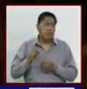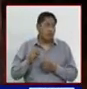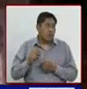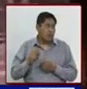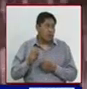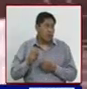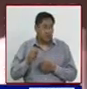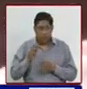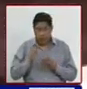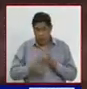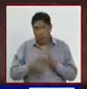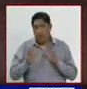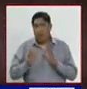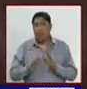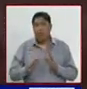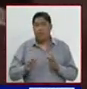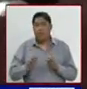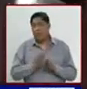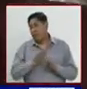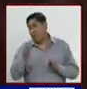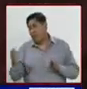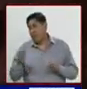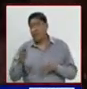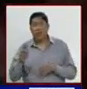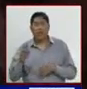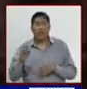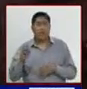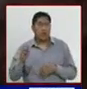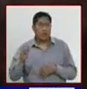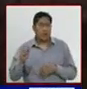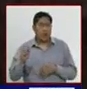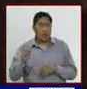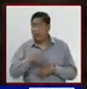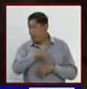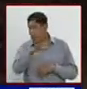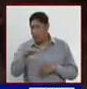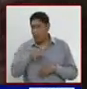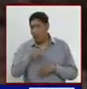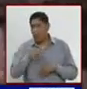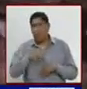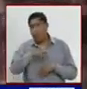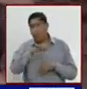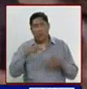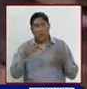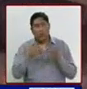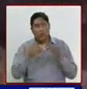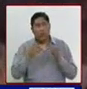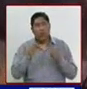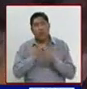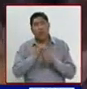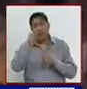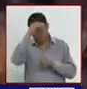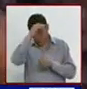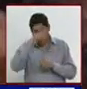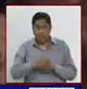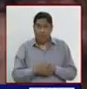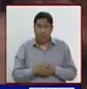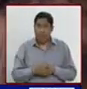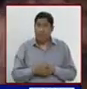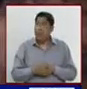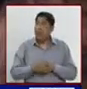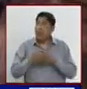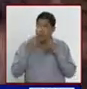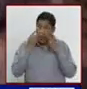puedan desorientar. Muy es bien la paralela de la Roma, la zona del barrio que se ve arriba, la parte colindante al cerro. Uh-huh. Estamos